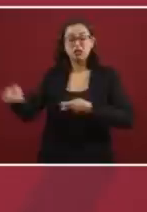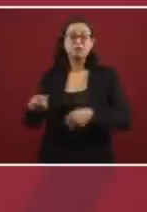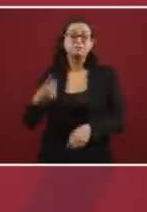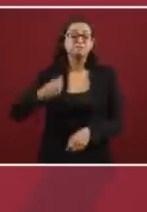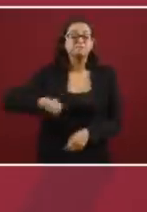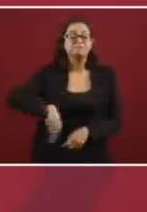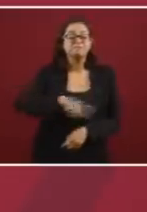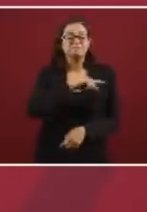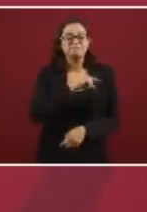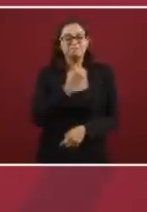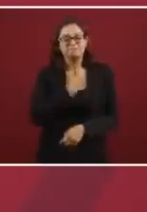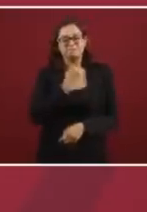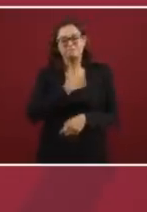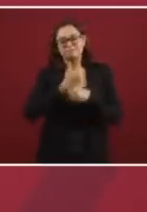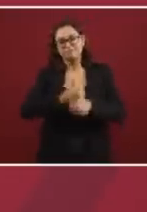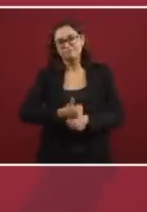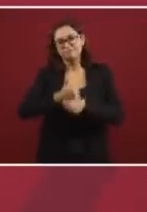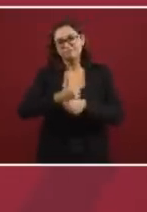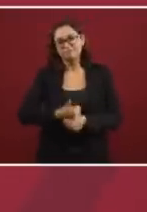ahora